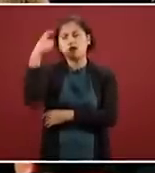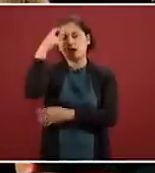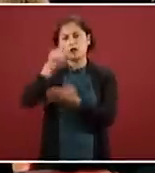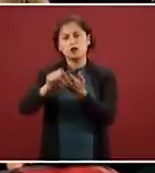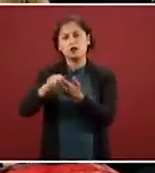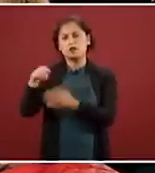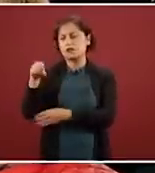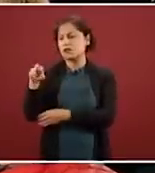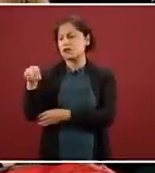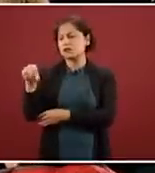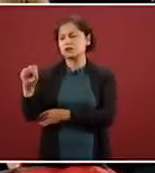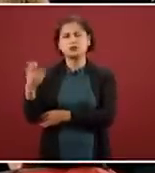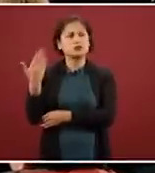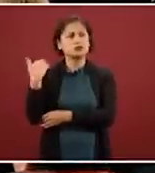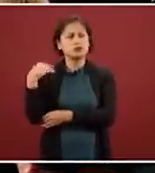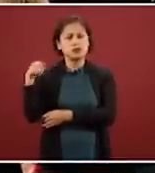uno.